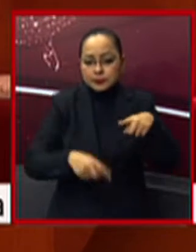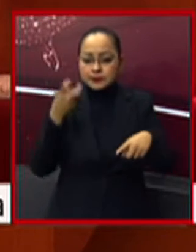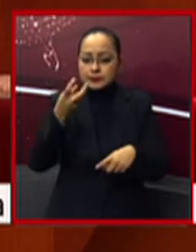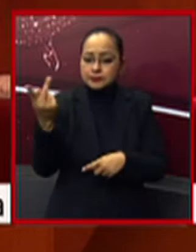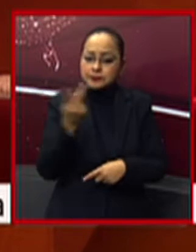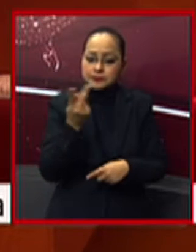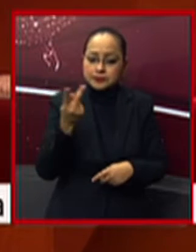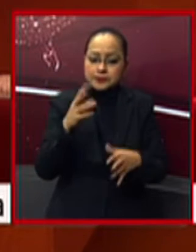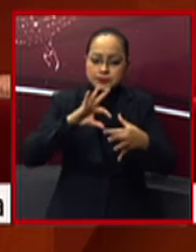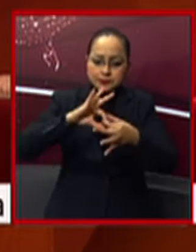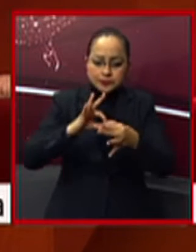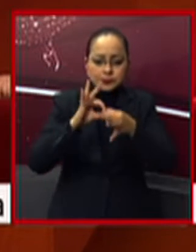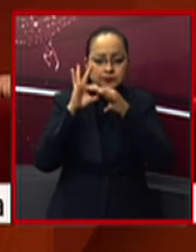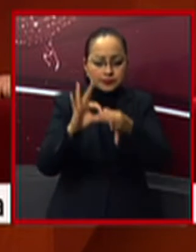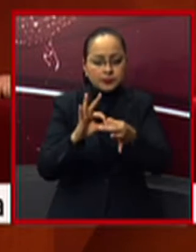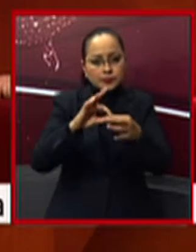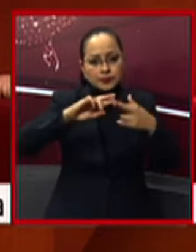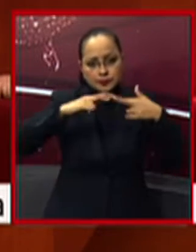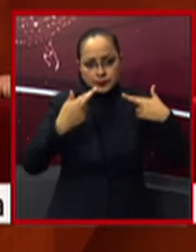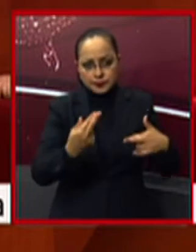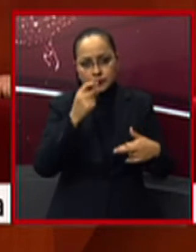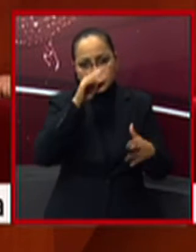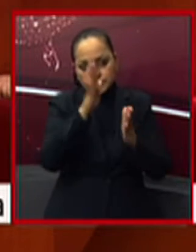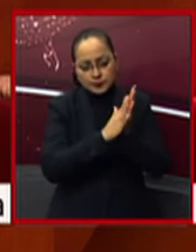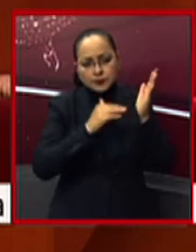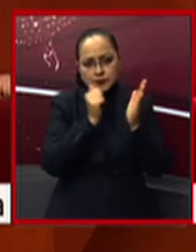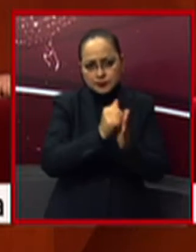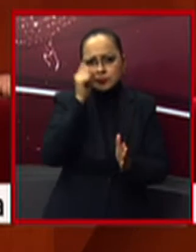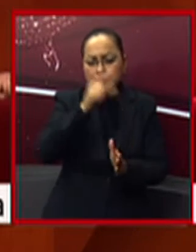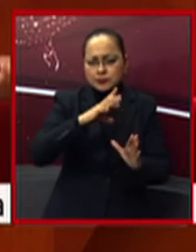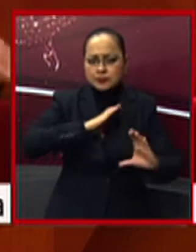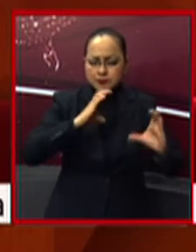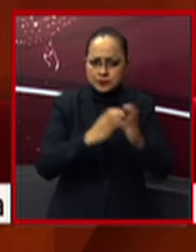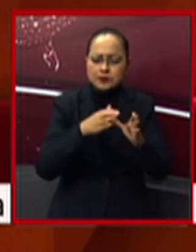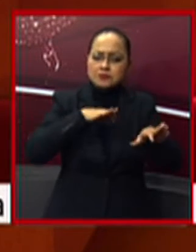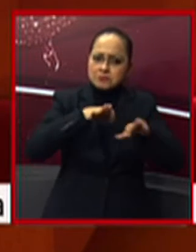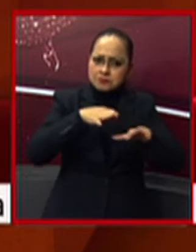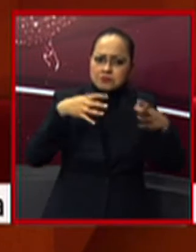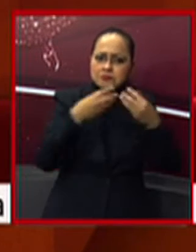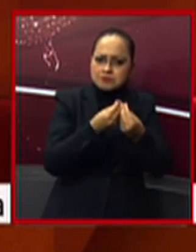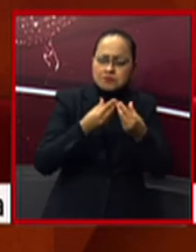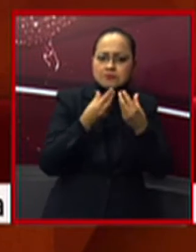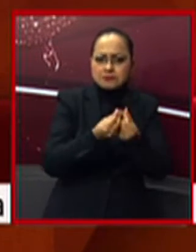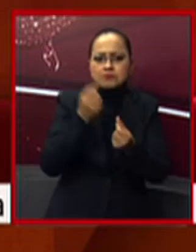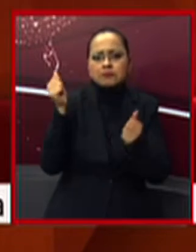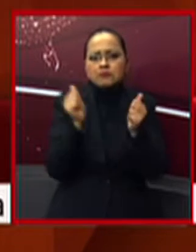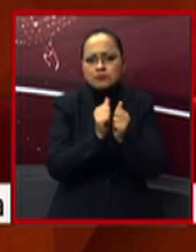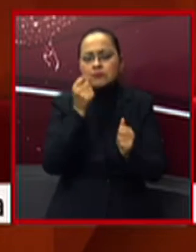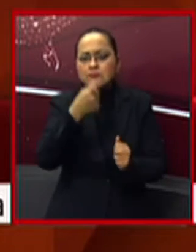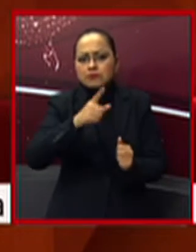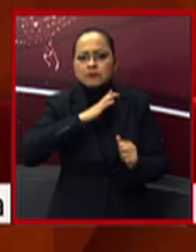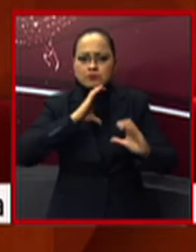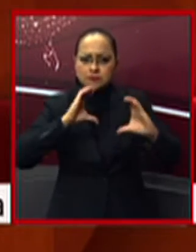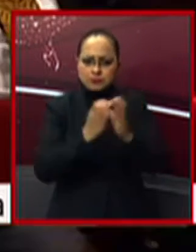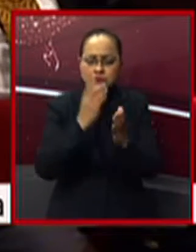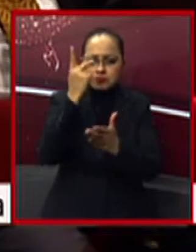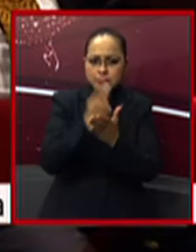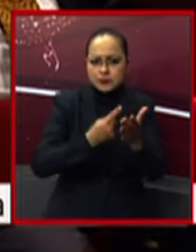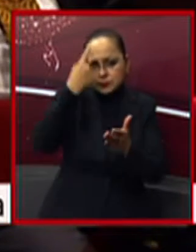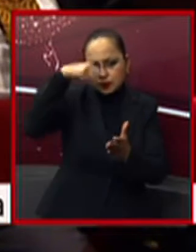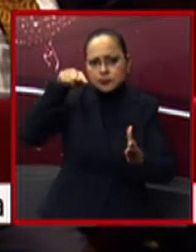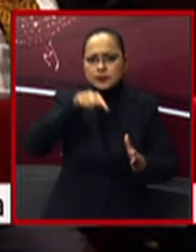nuestra relación. Nueva Zelanda también trabaja estrechamente con un programa,